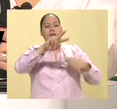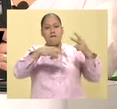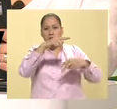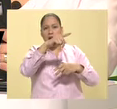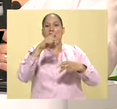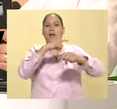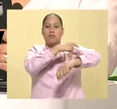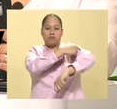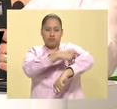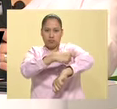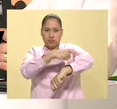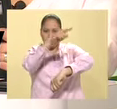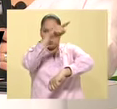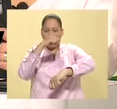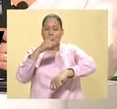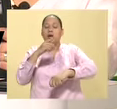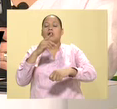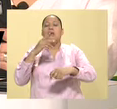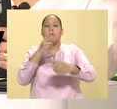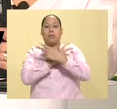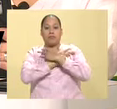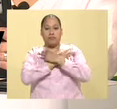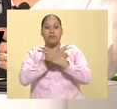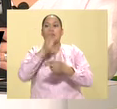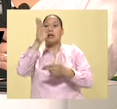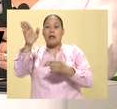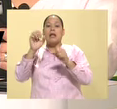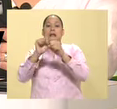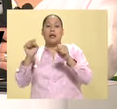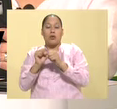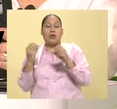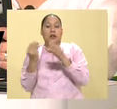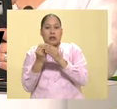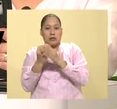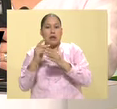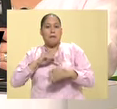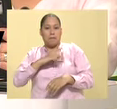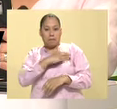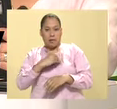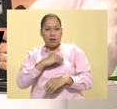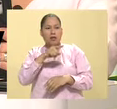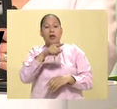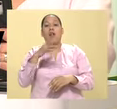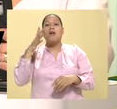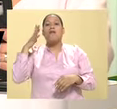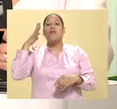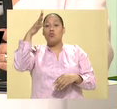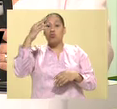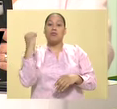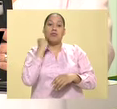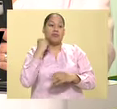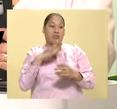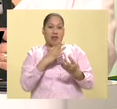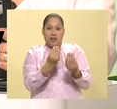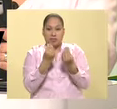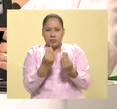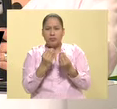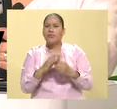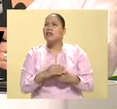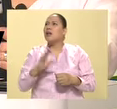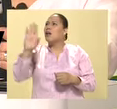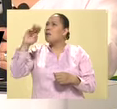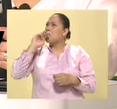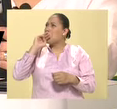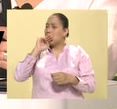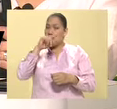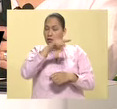a Baja California y asistió al salón de clases de mi hija, donde está lleno de futuros abogados. Y me dice, mamá,